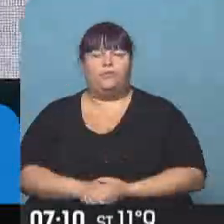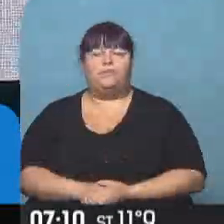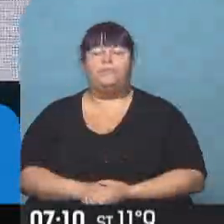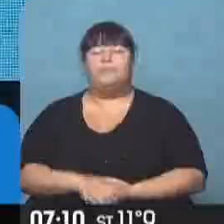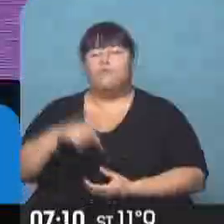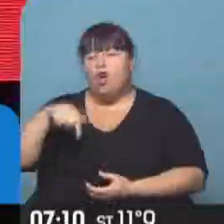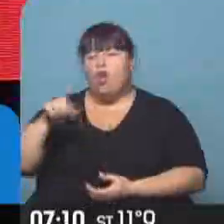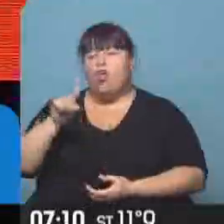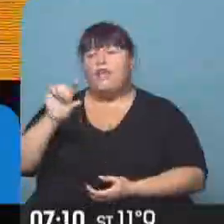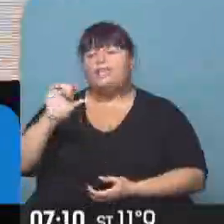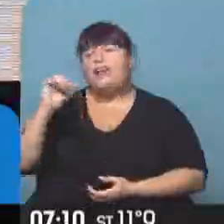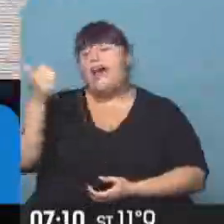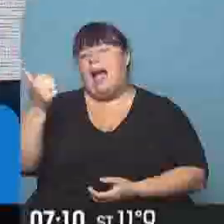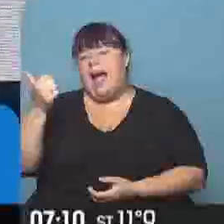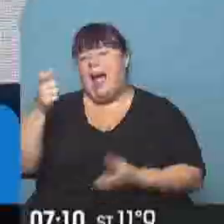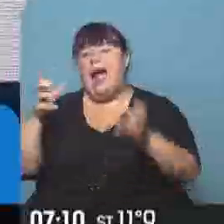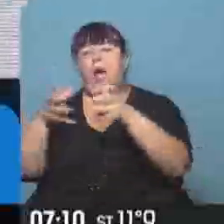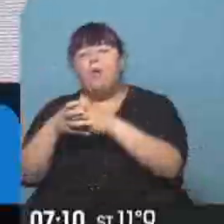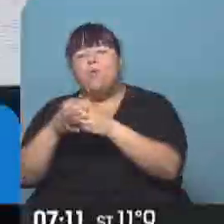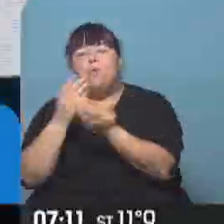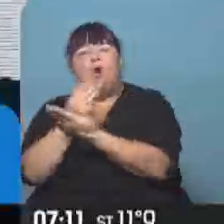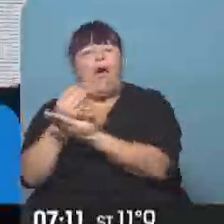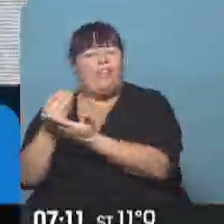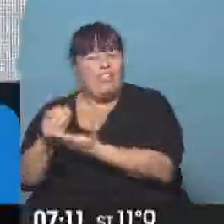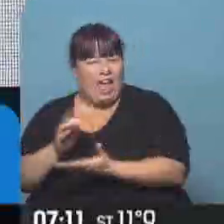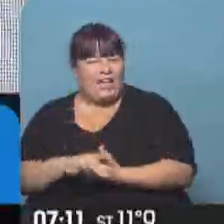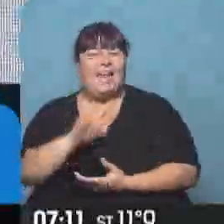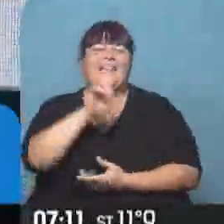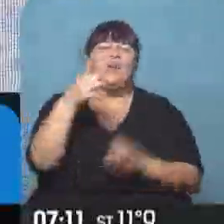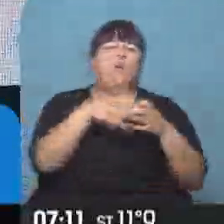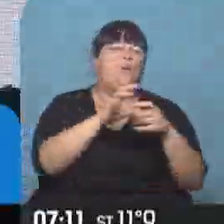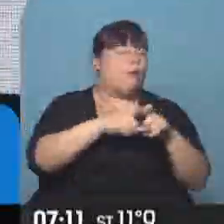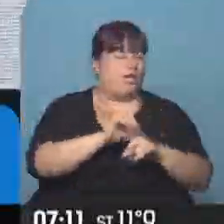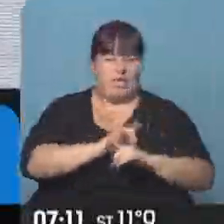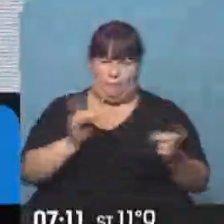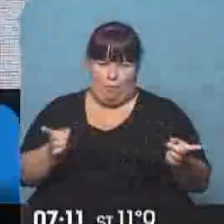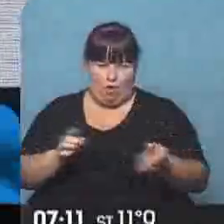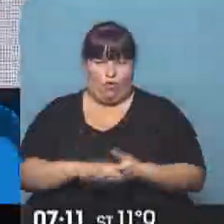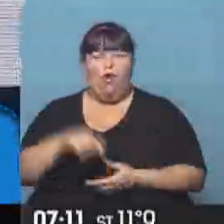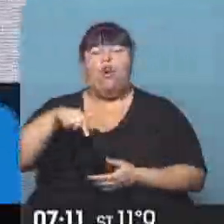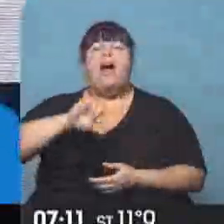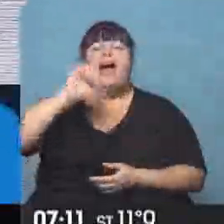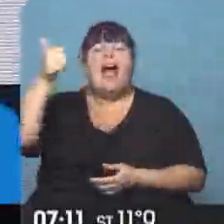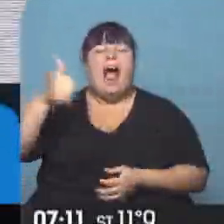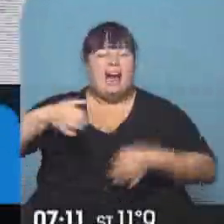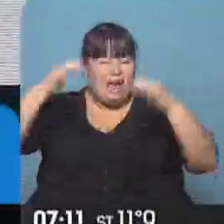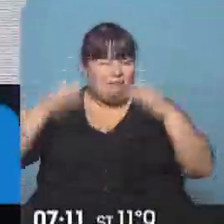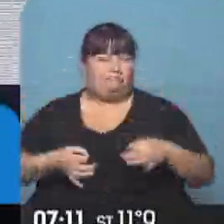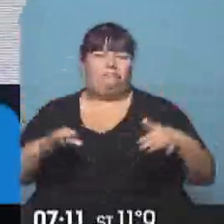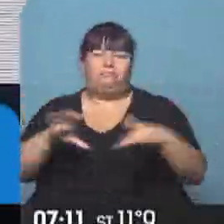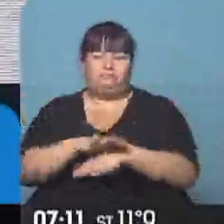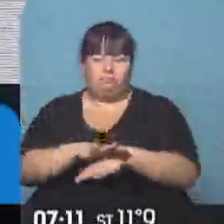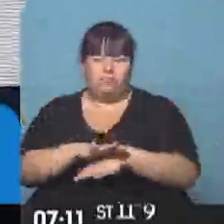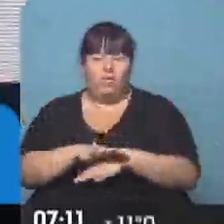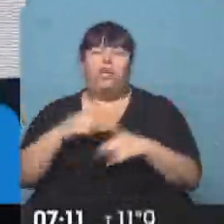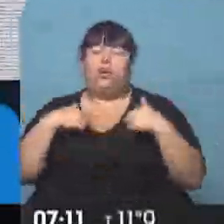Hoy no ganó un grupo de candidatos, ni ganó un partido. Hoy ganó la certeza